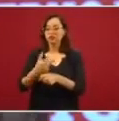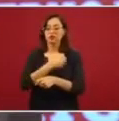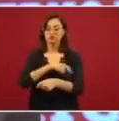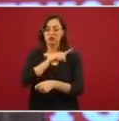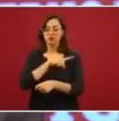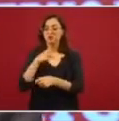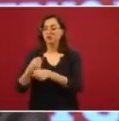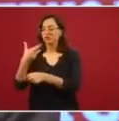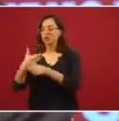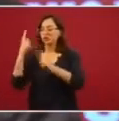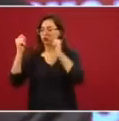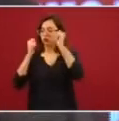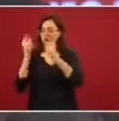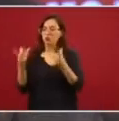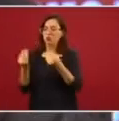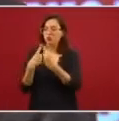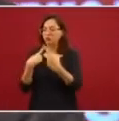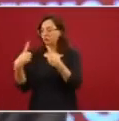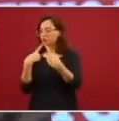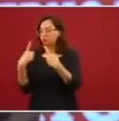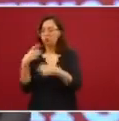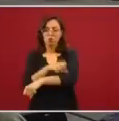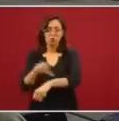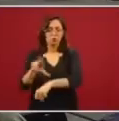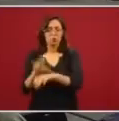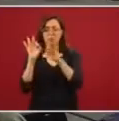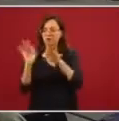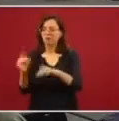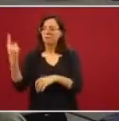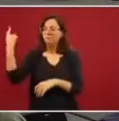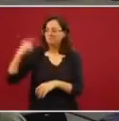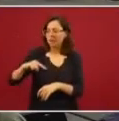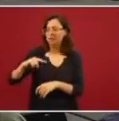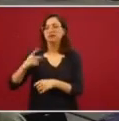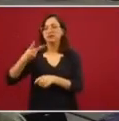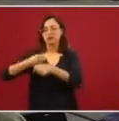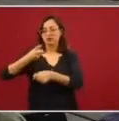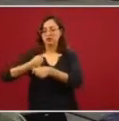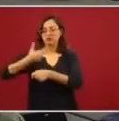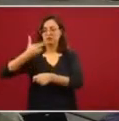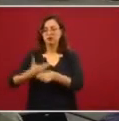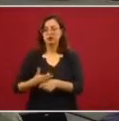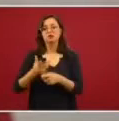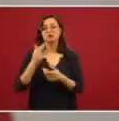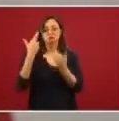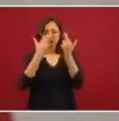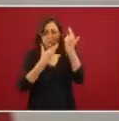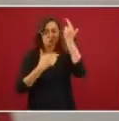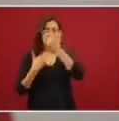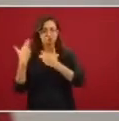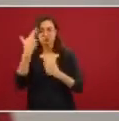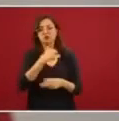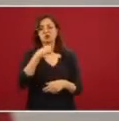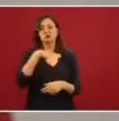se mantienen en muy buena coordinación nos han instruido a los subsecretarios que veamos los detalles técnicos y ayer por la noche platicando con